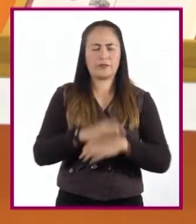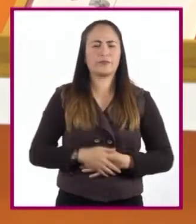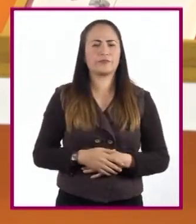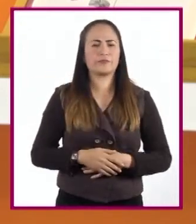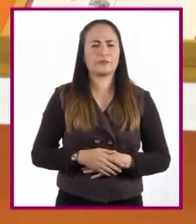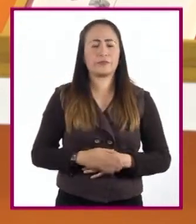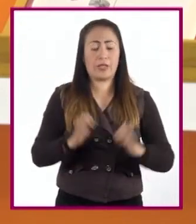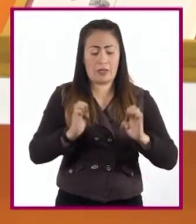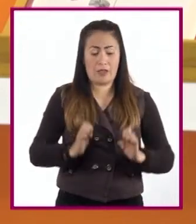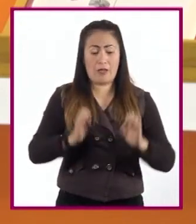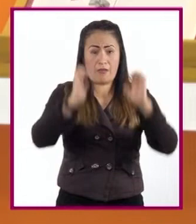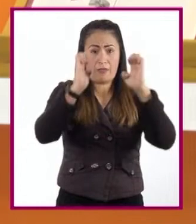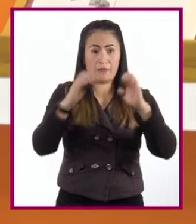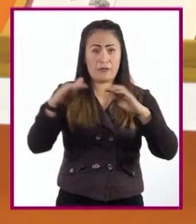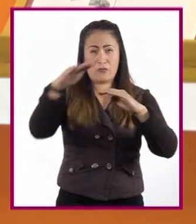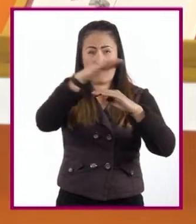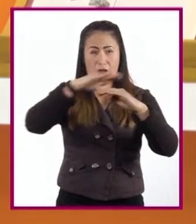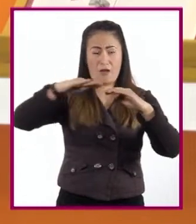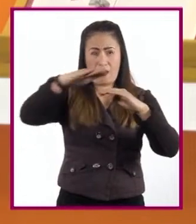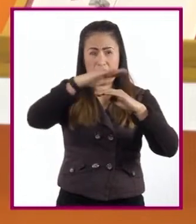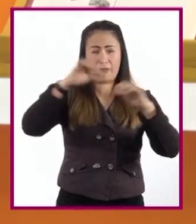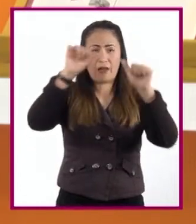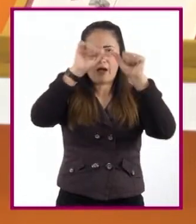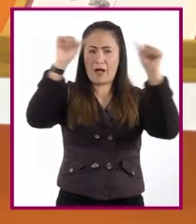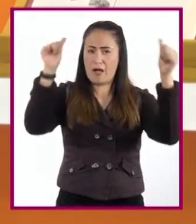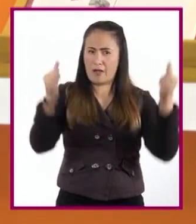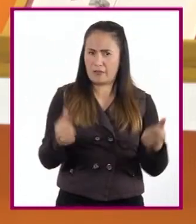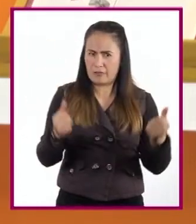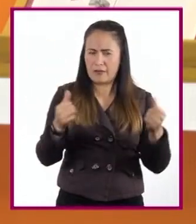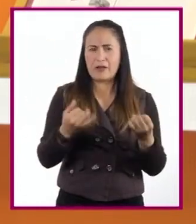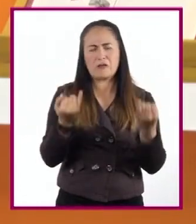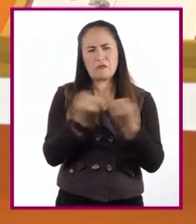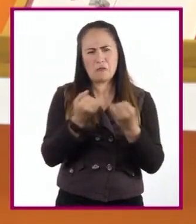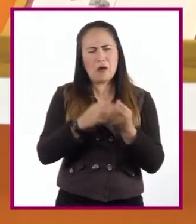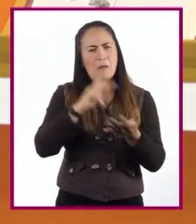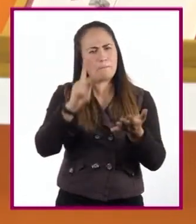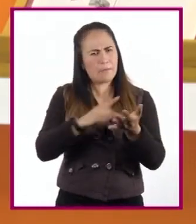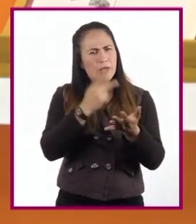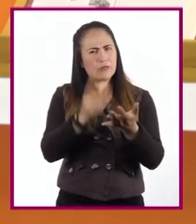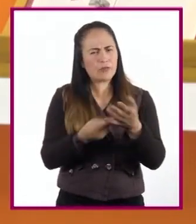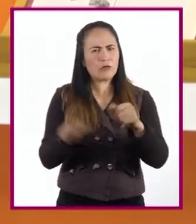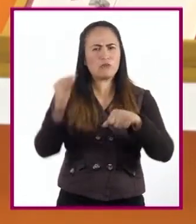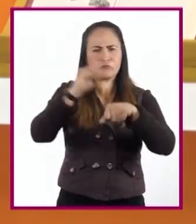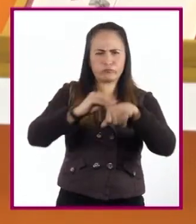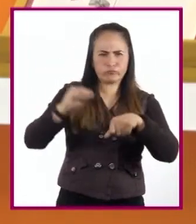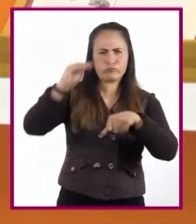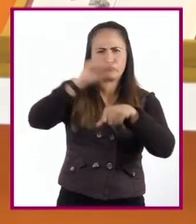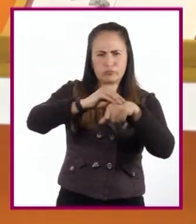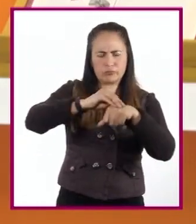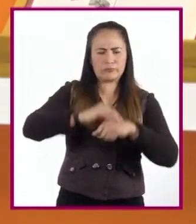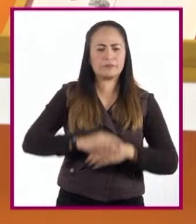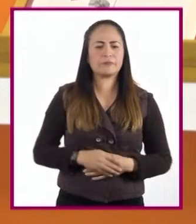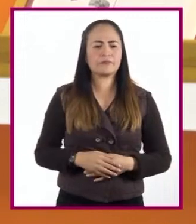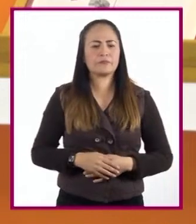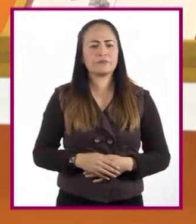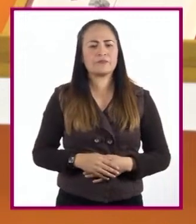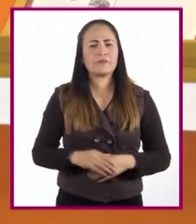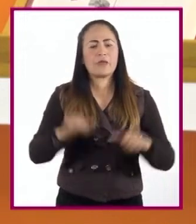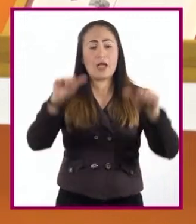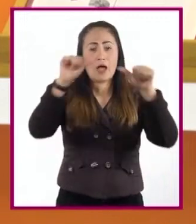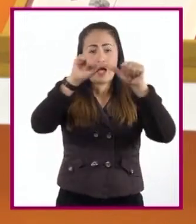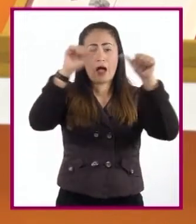cima del edificio y el altar fueron recubiertos en 2 ocasiones durante ese periodo. Los altares